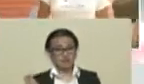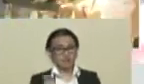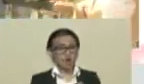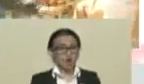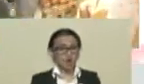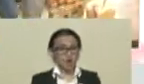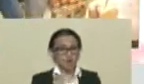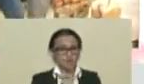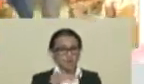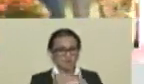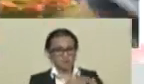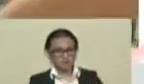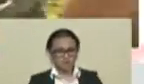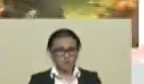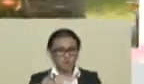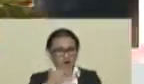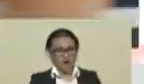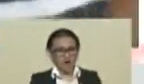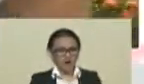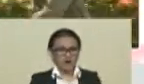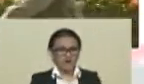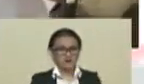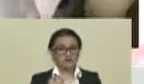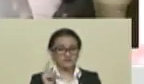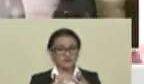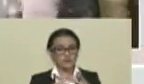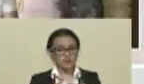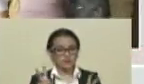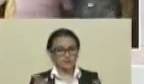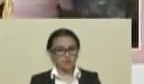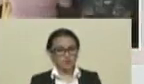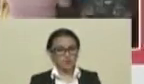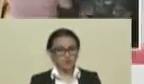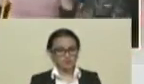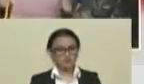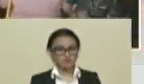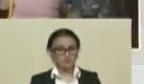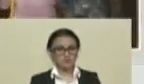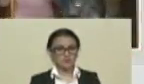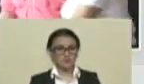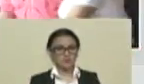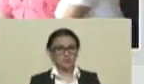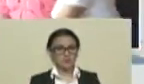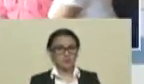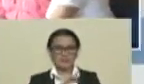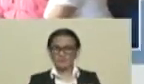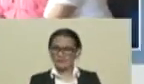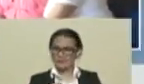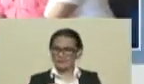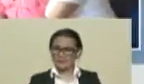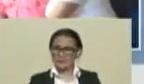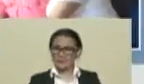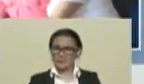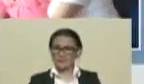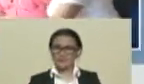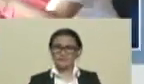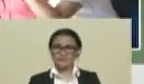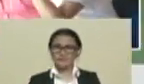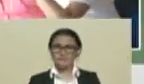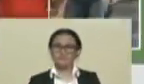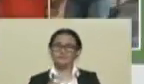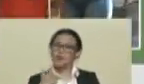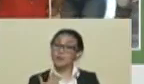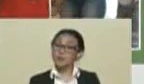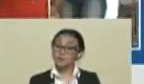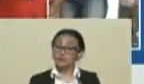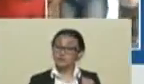urbana. Y dentro de la segunda prioridad, que tiene que ver con la economía, esas dimensiones de potencialidades que tiene. Para eso hemos propuesto